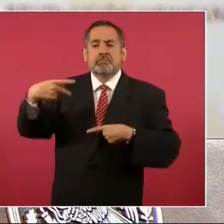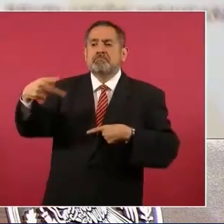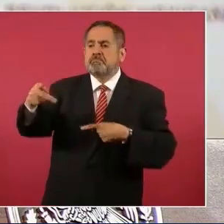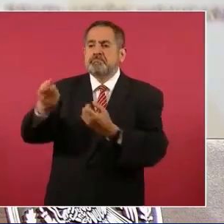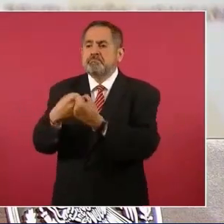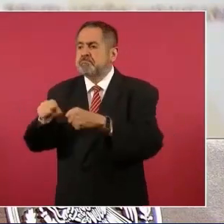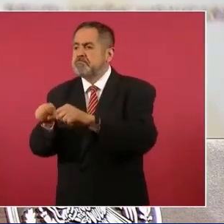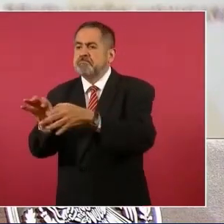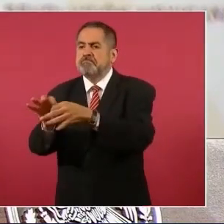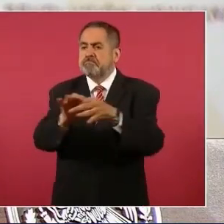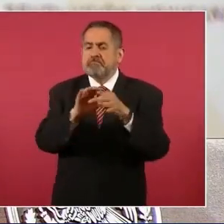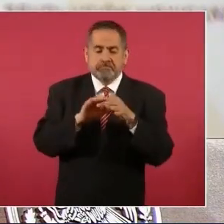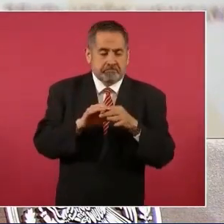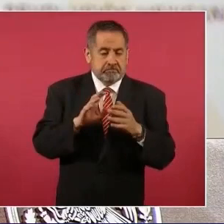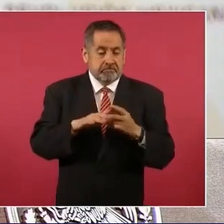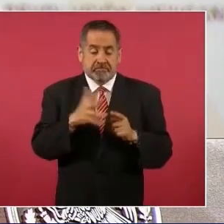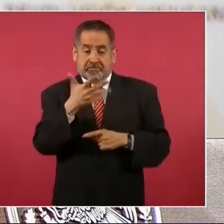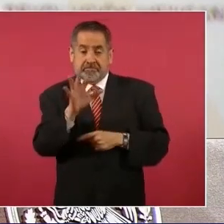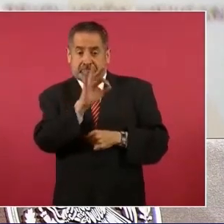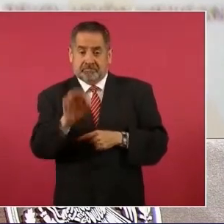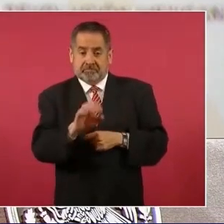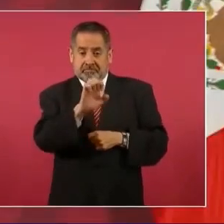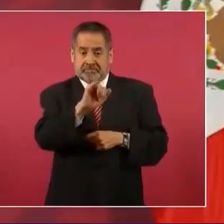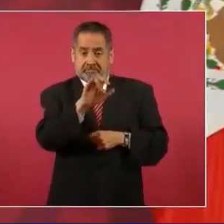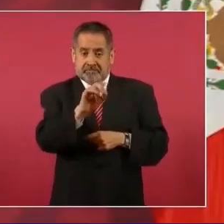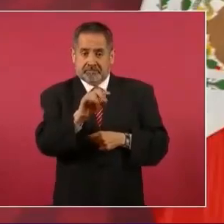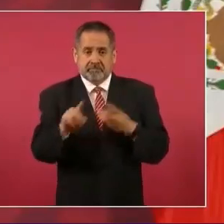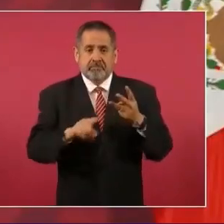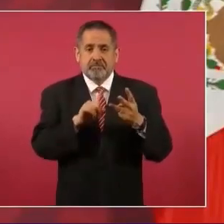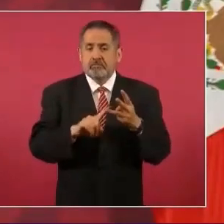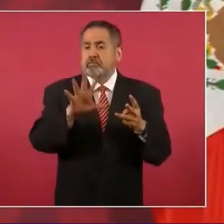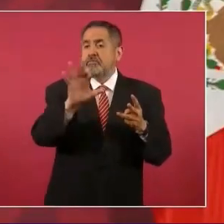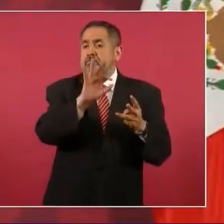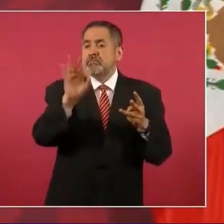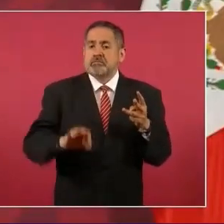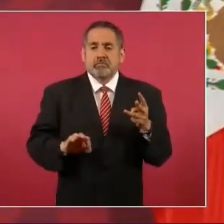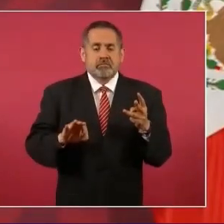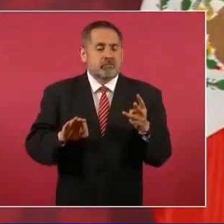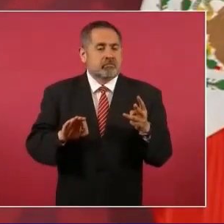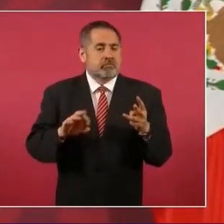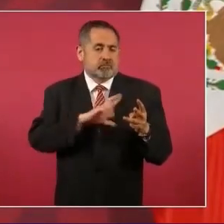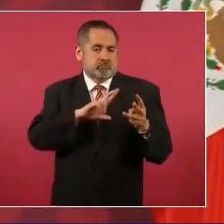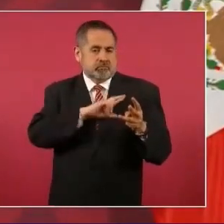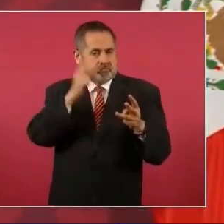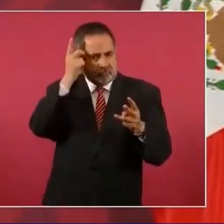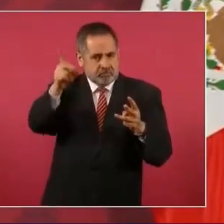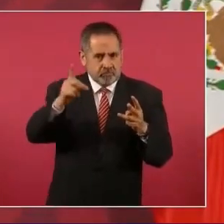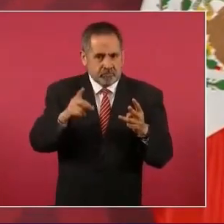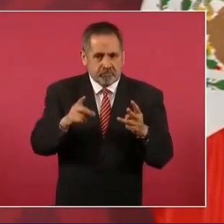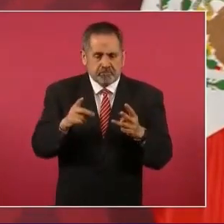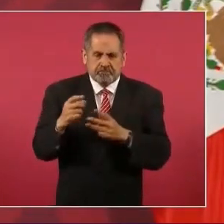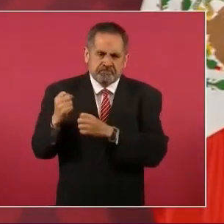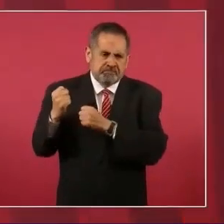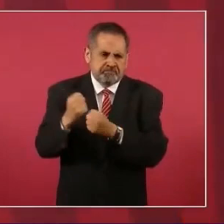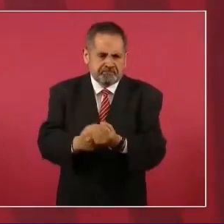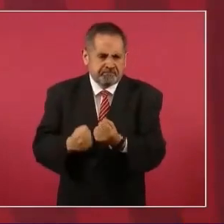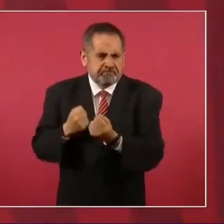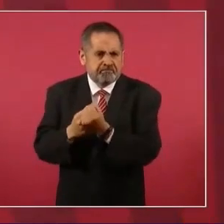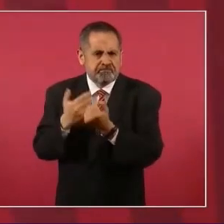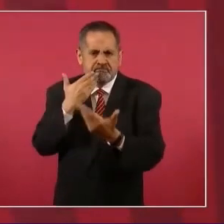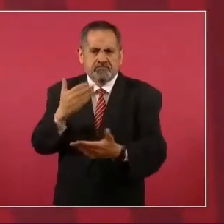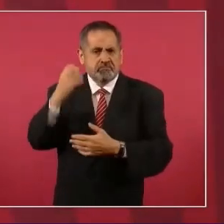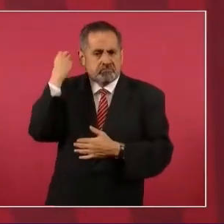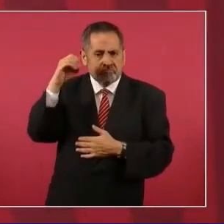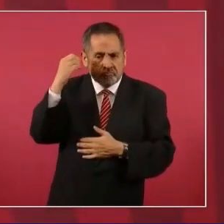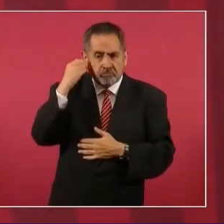el 10% es ejidal y el 5% es privado. Gracias a eso, su